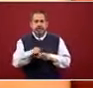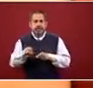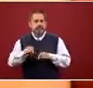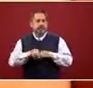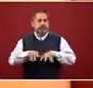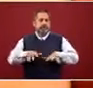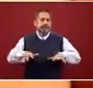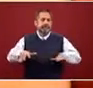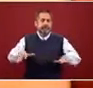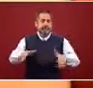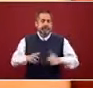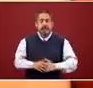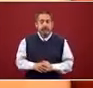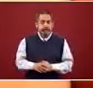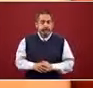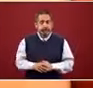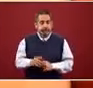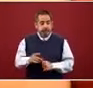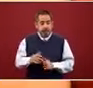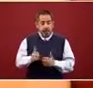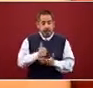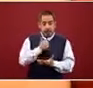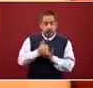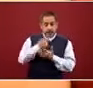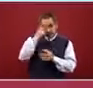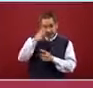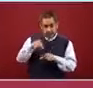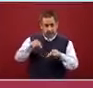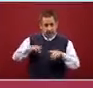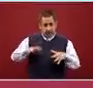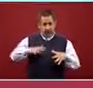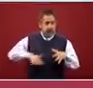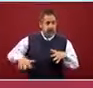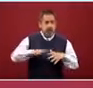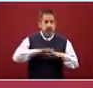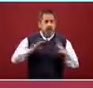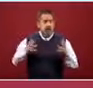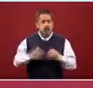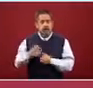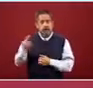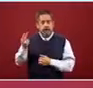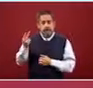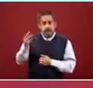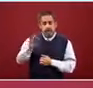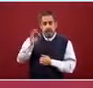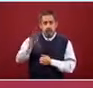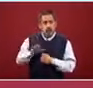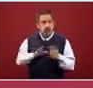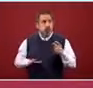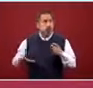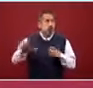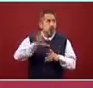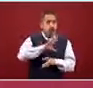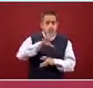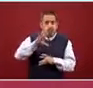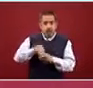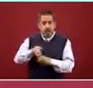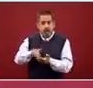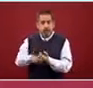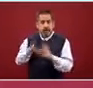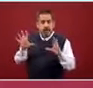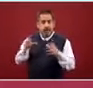transmisión. En el Valle de México reside un poco más del 25% de la población de todo el país, y por